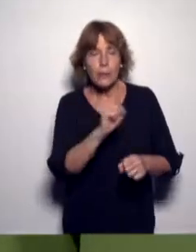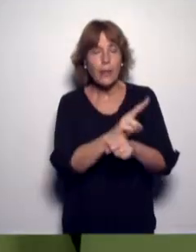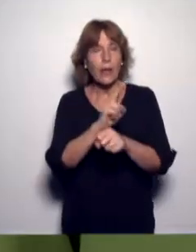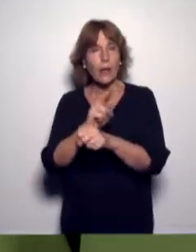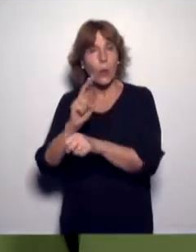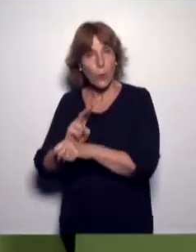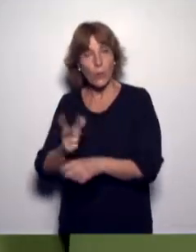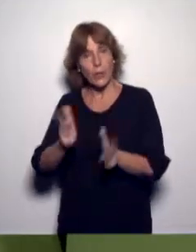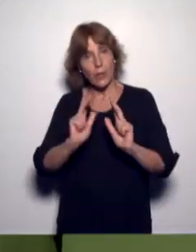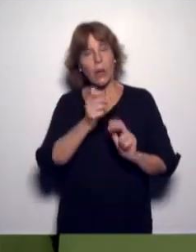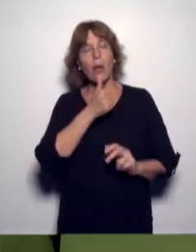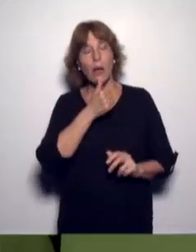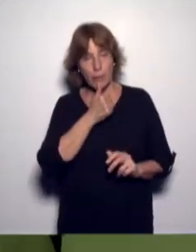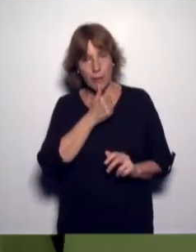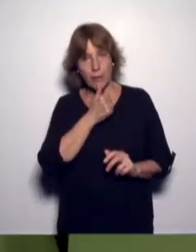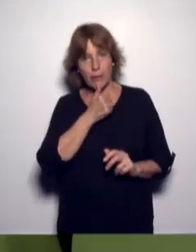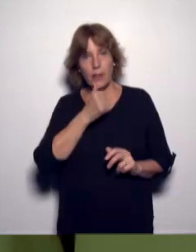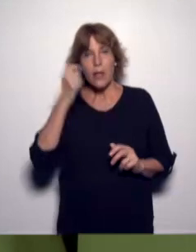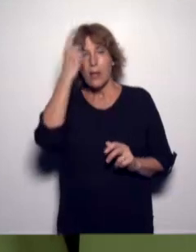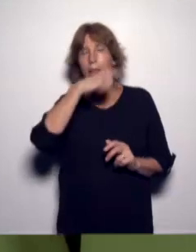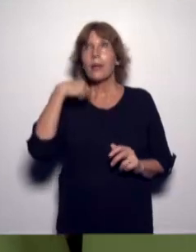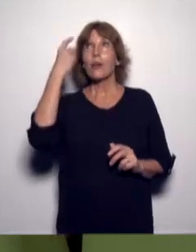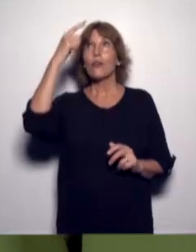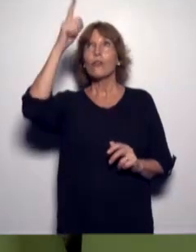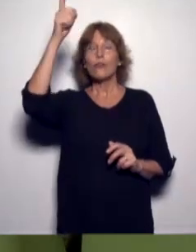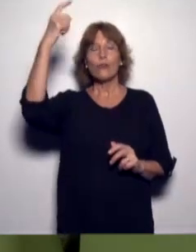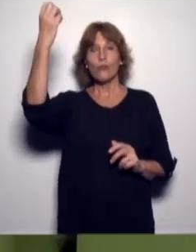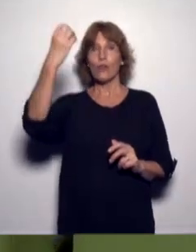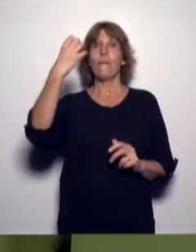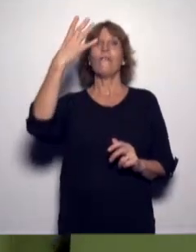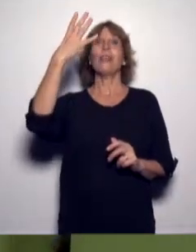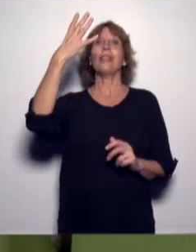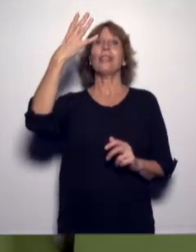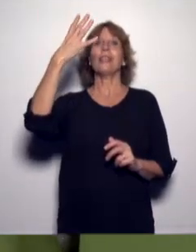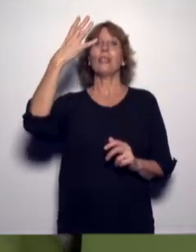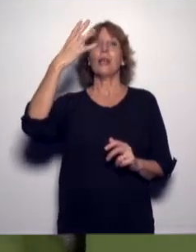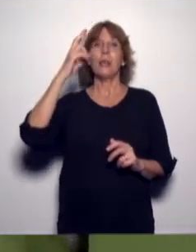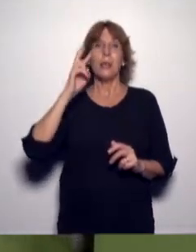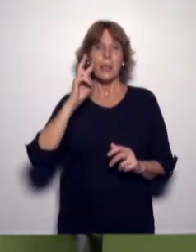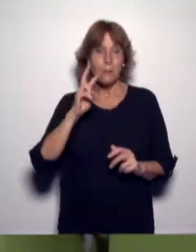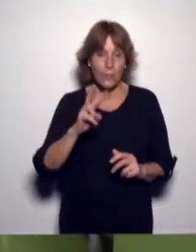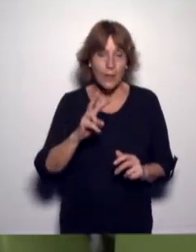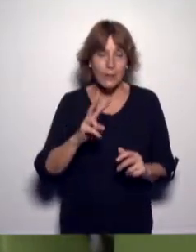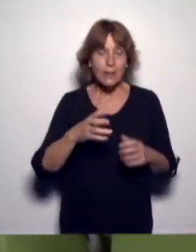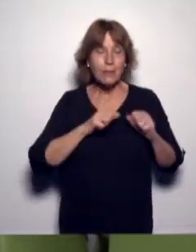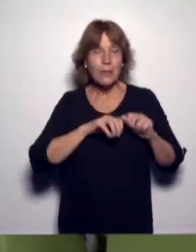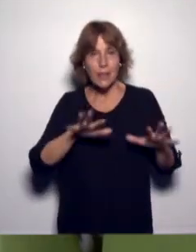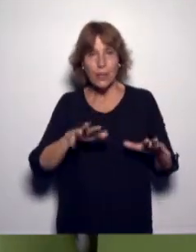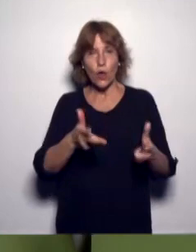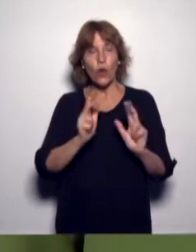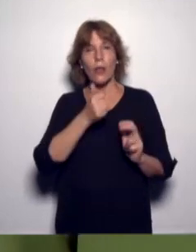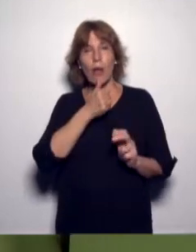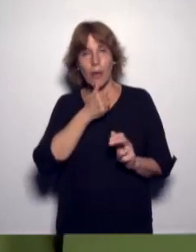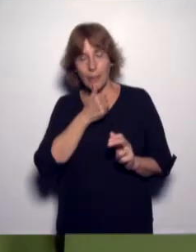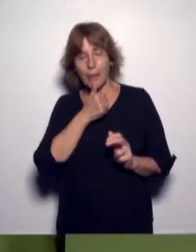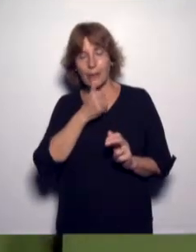los proteja. Amén. Que Él haga brillar su rostro sobre ustedes y les muestre su misericordia.